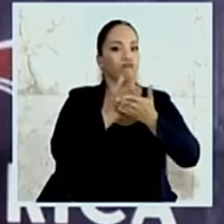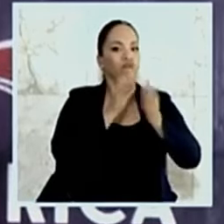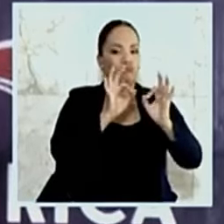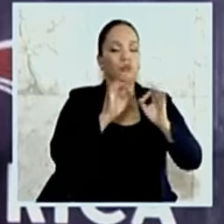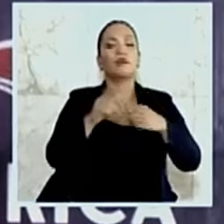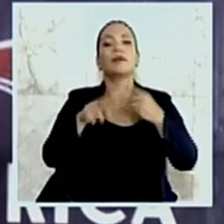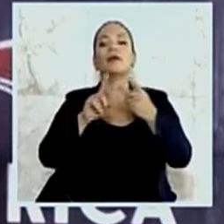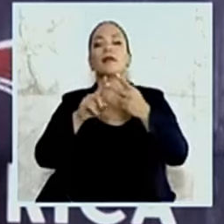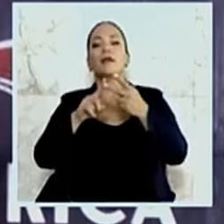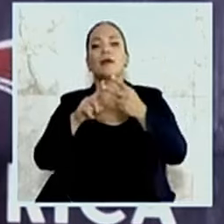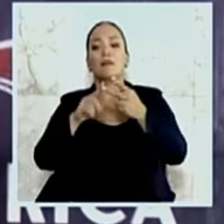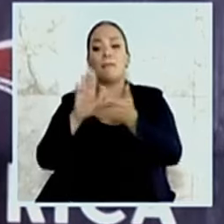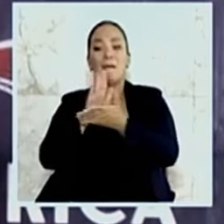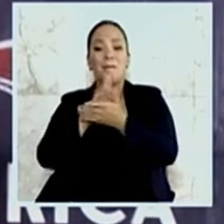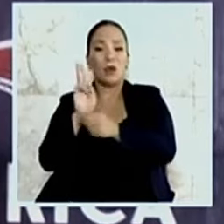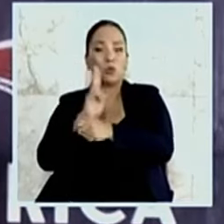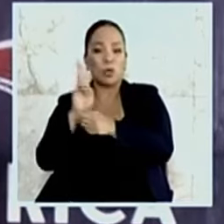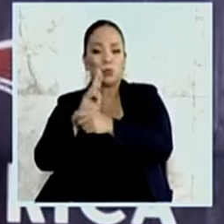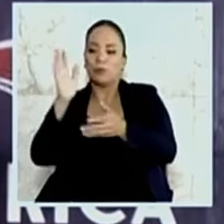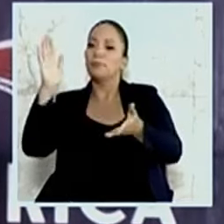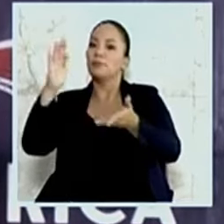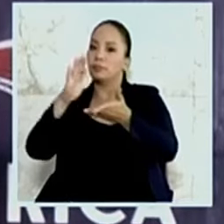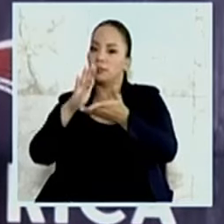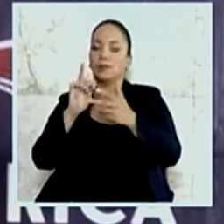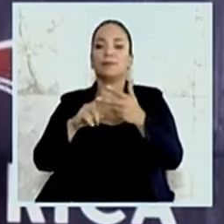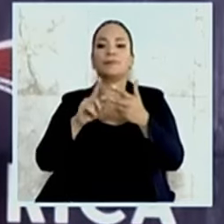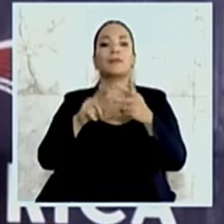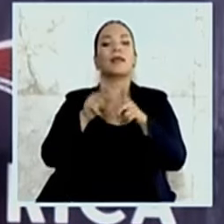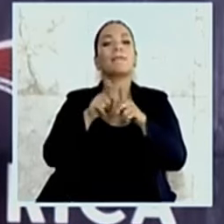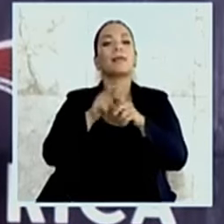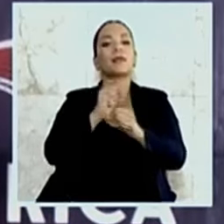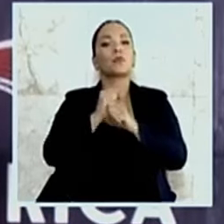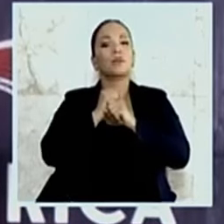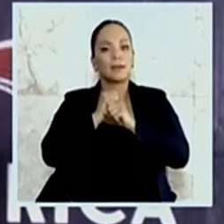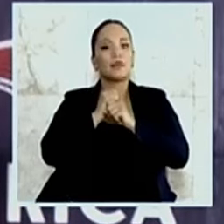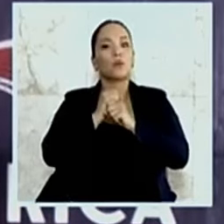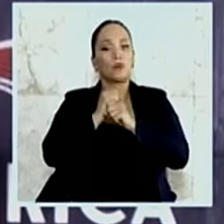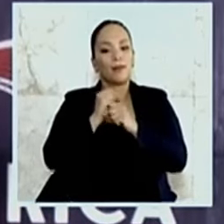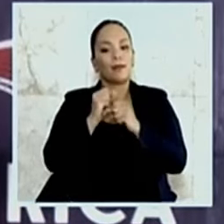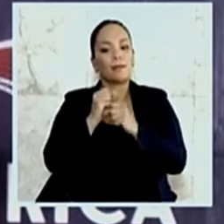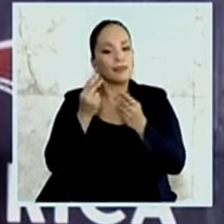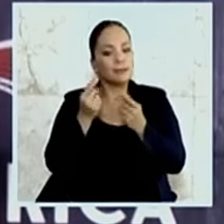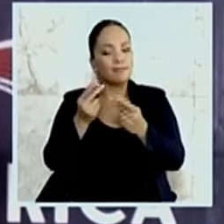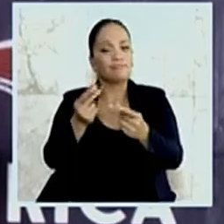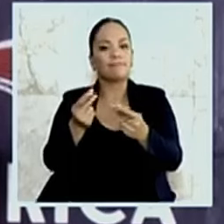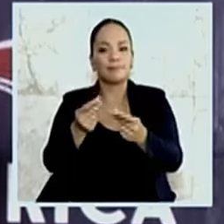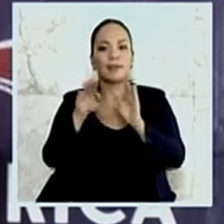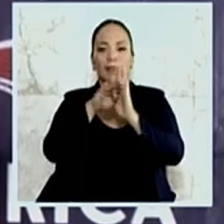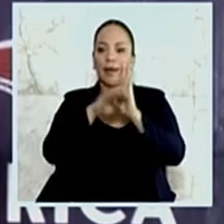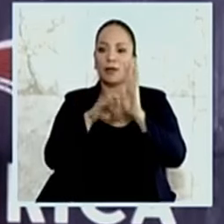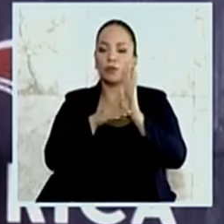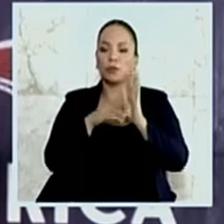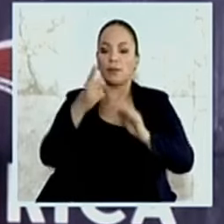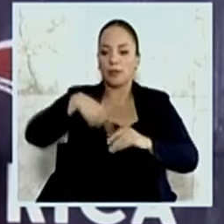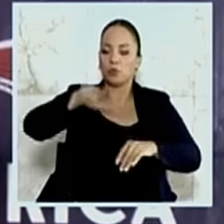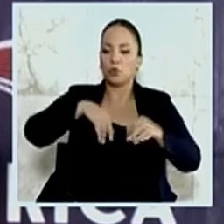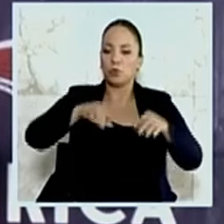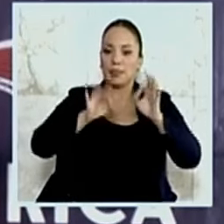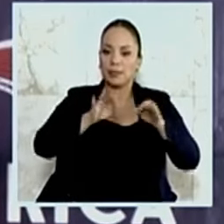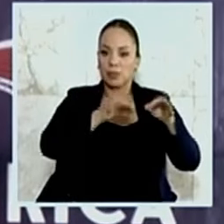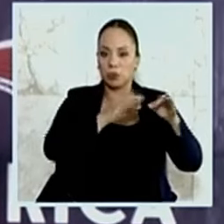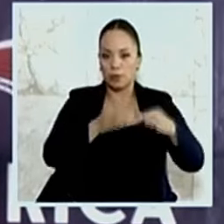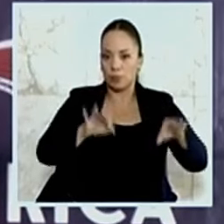Rica. La digitalización no solo nos permite generar ahorro de tiempo y disminuir significativamente el uso de papel, sino que